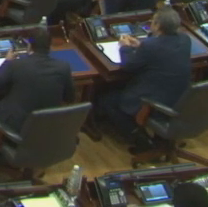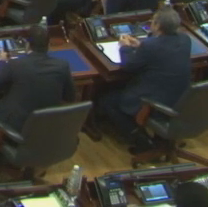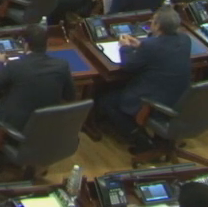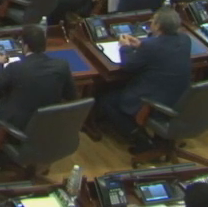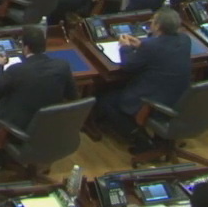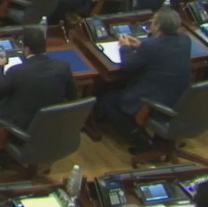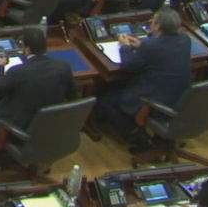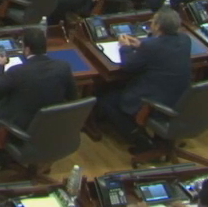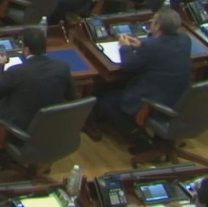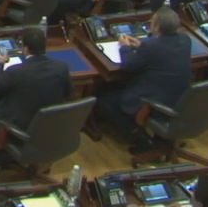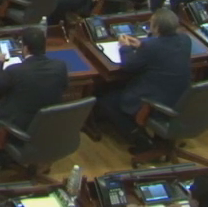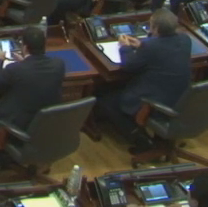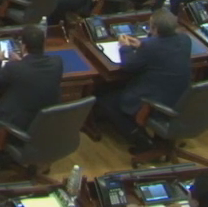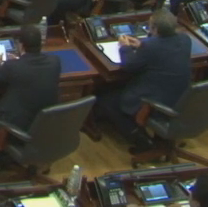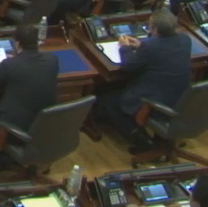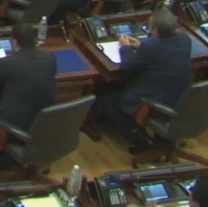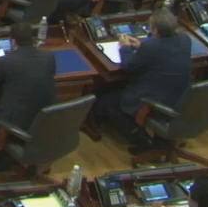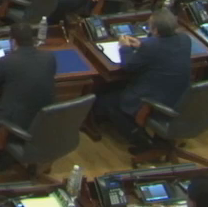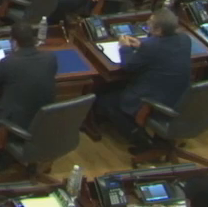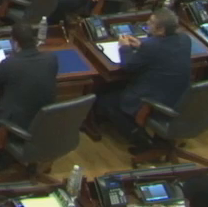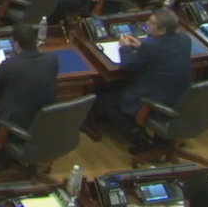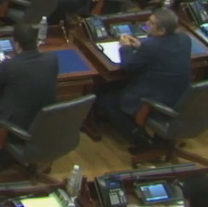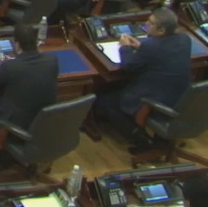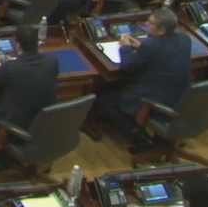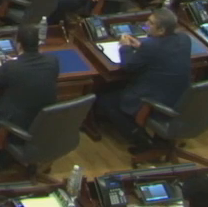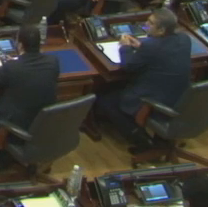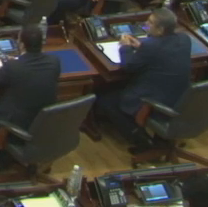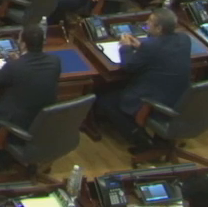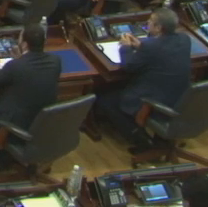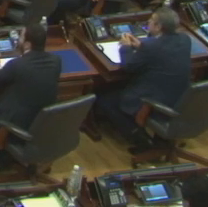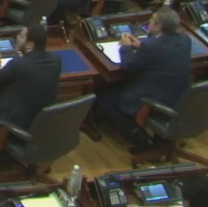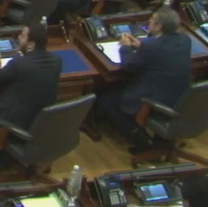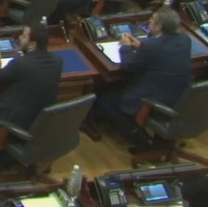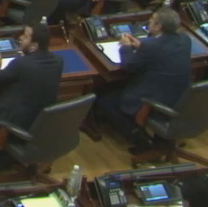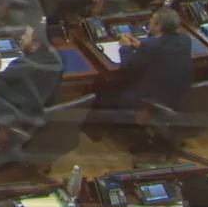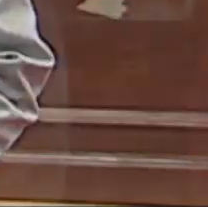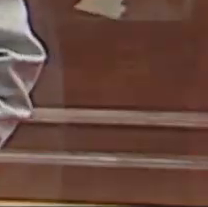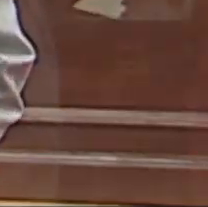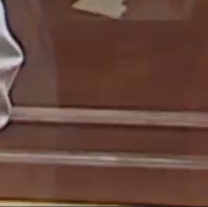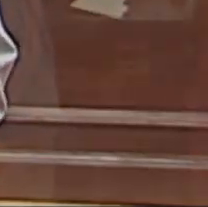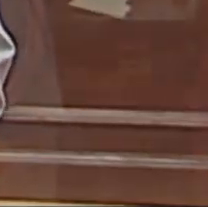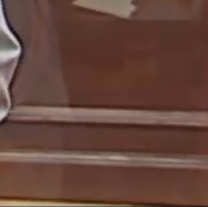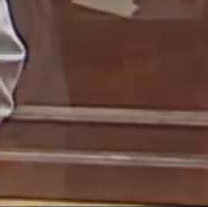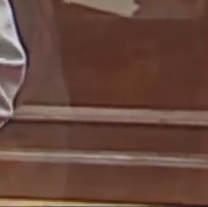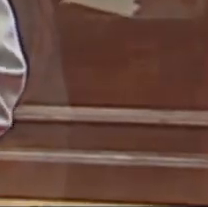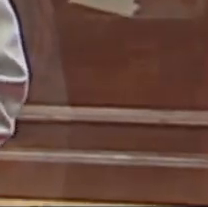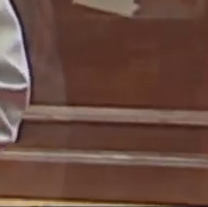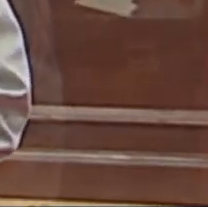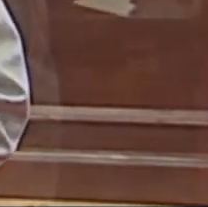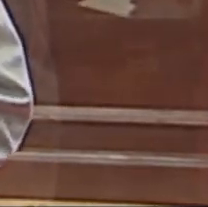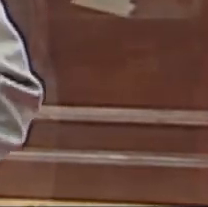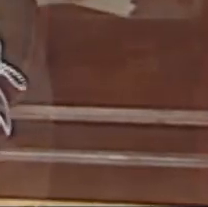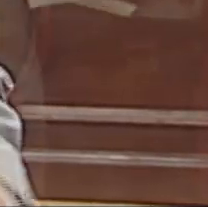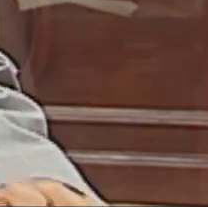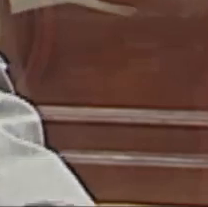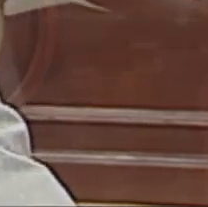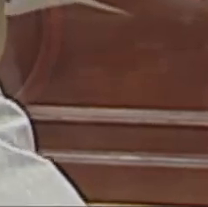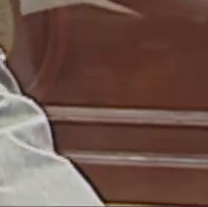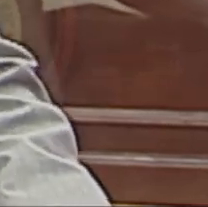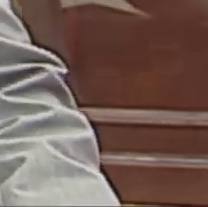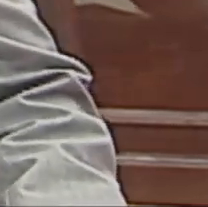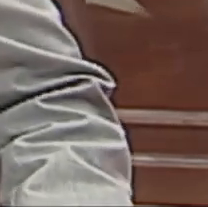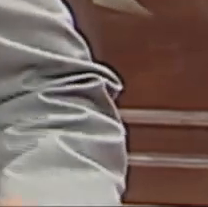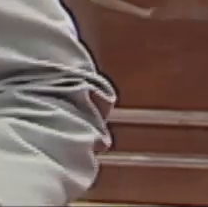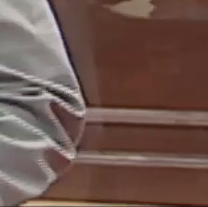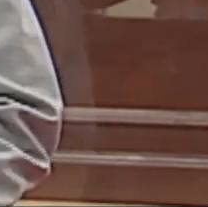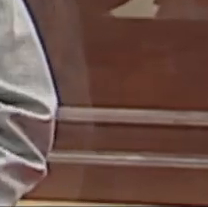Esta es la última sesión plenaria que presido como presidente de esta institución